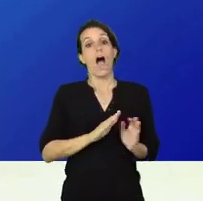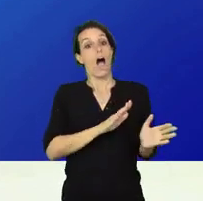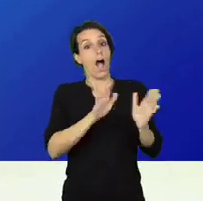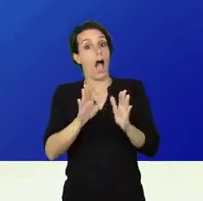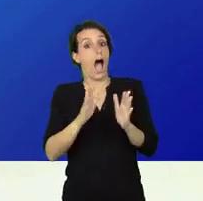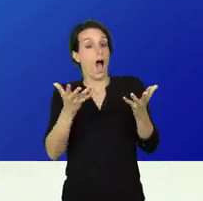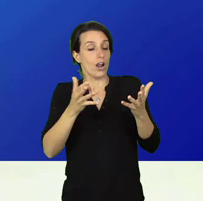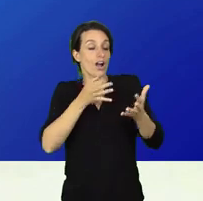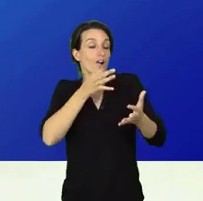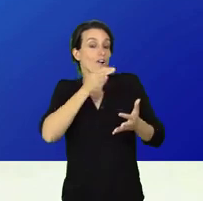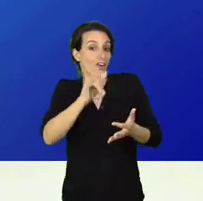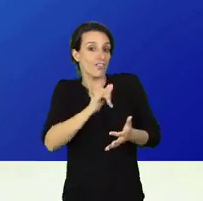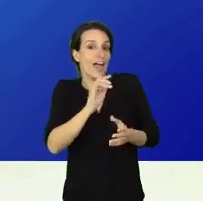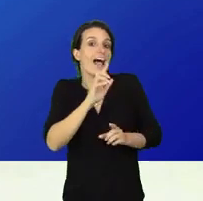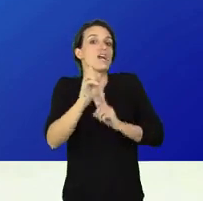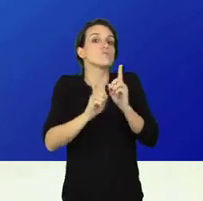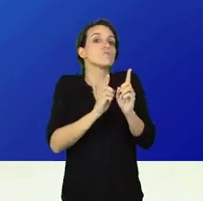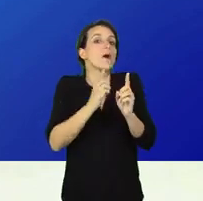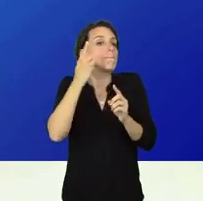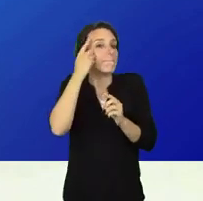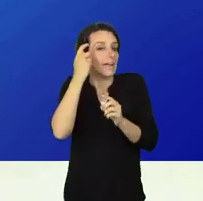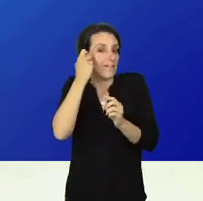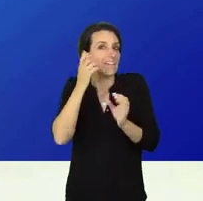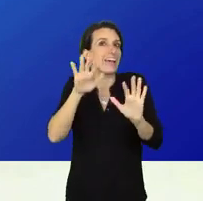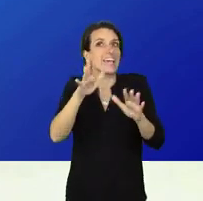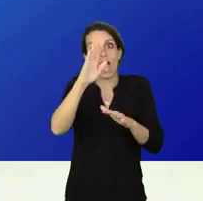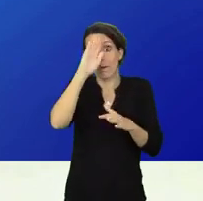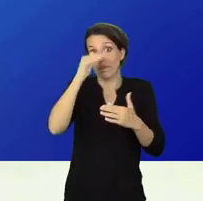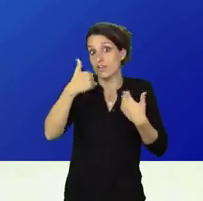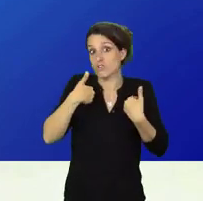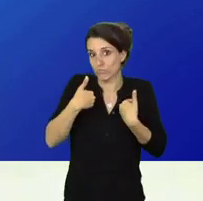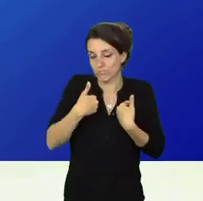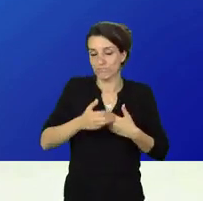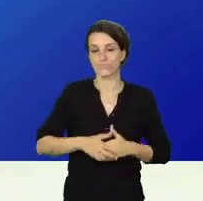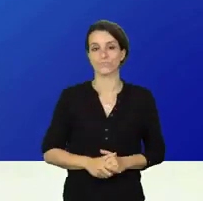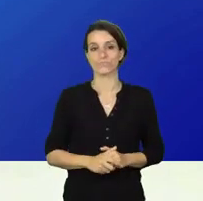Bien, algunos aprendizajes como para cerrar de